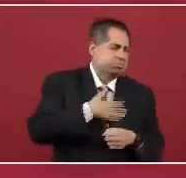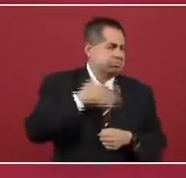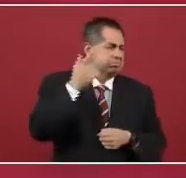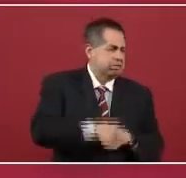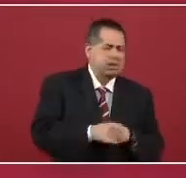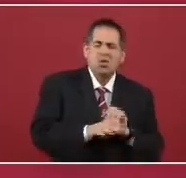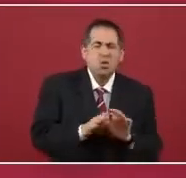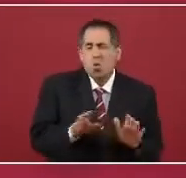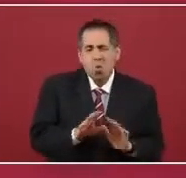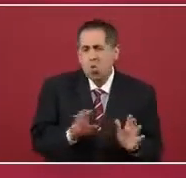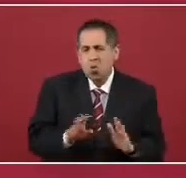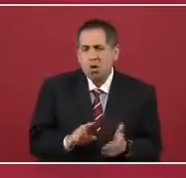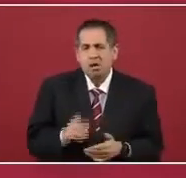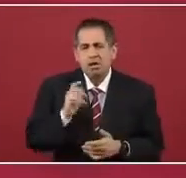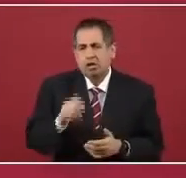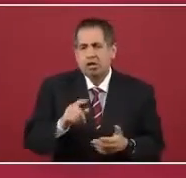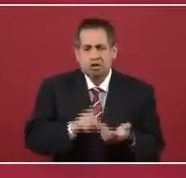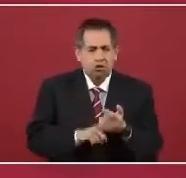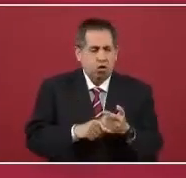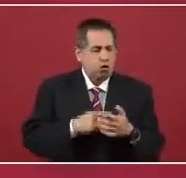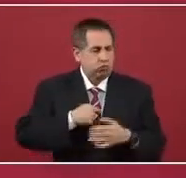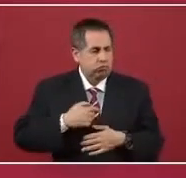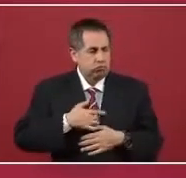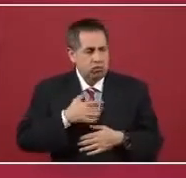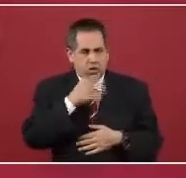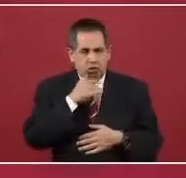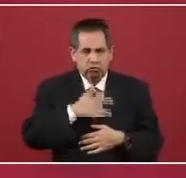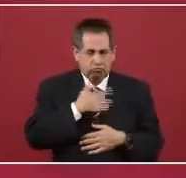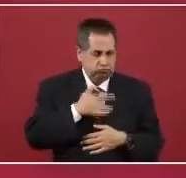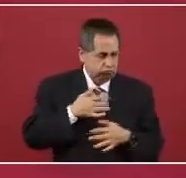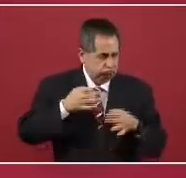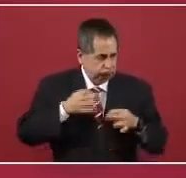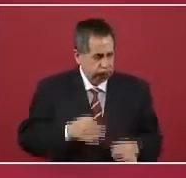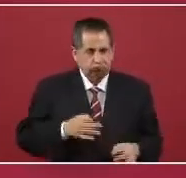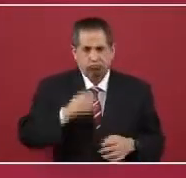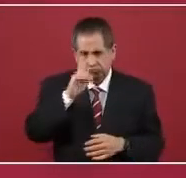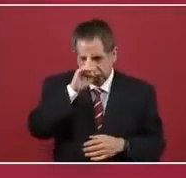sino actuar como jueces